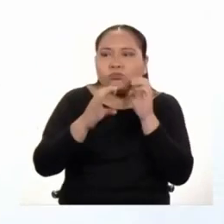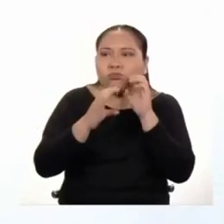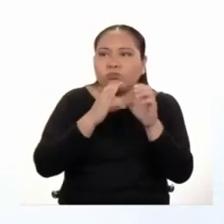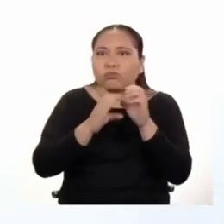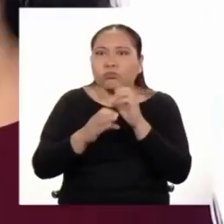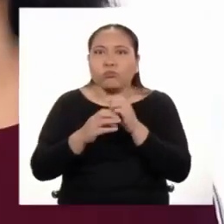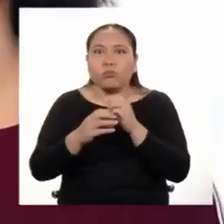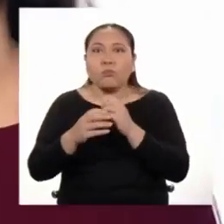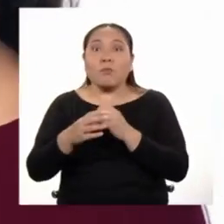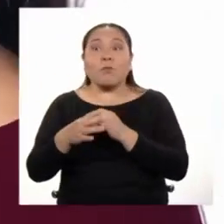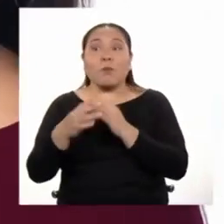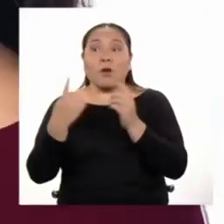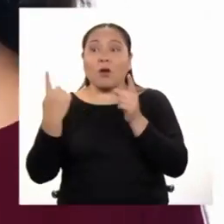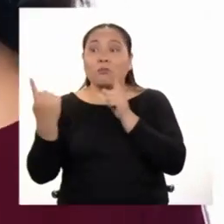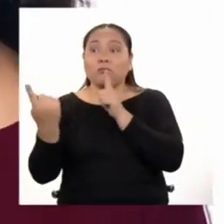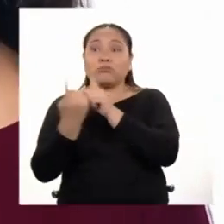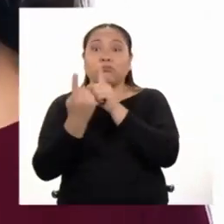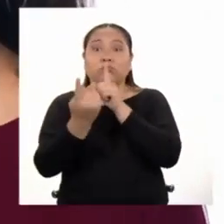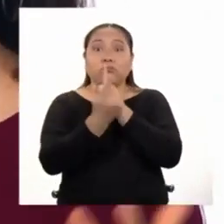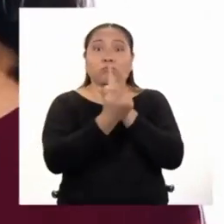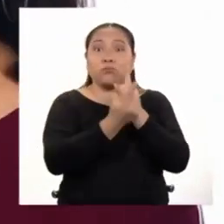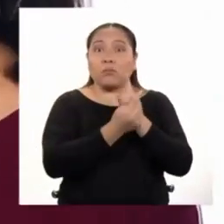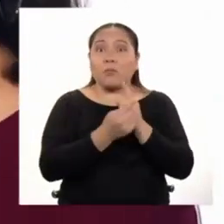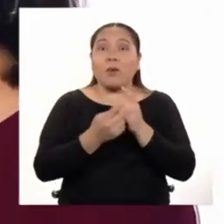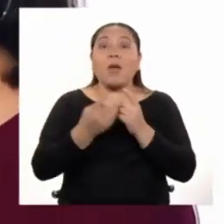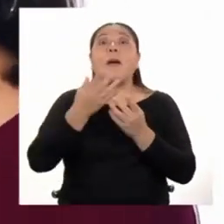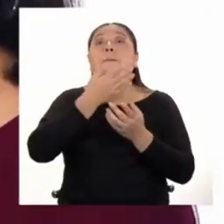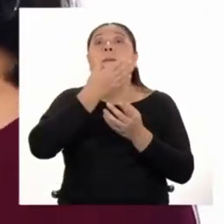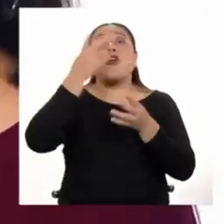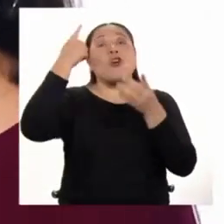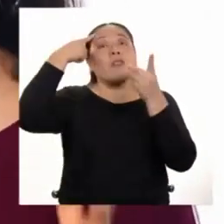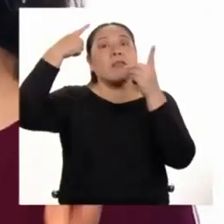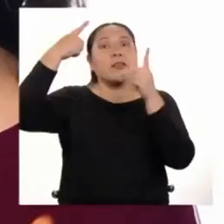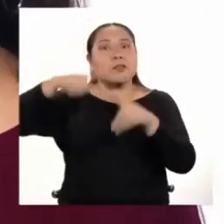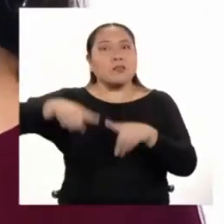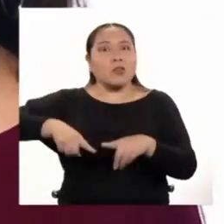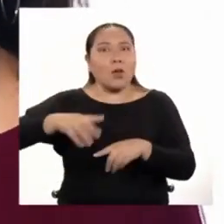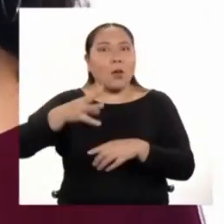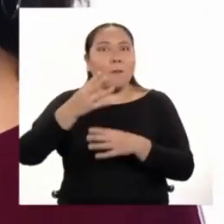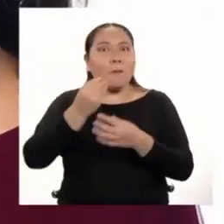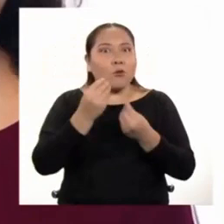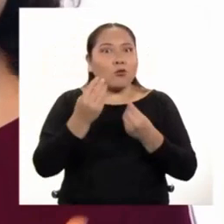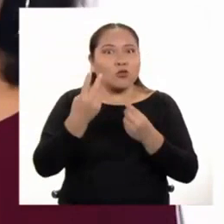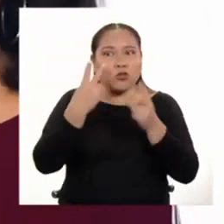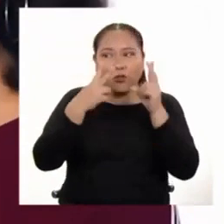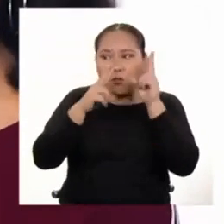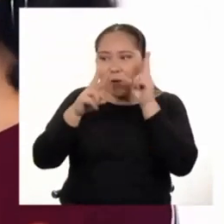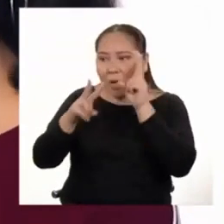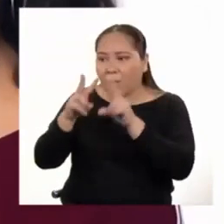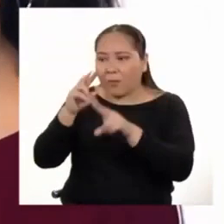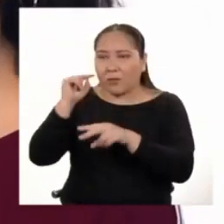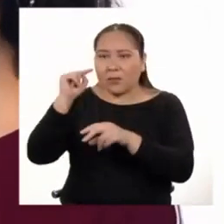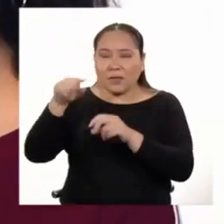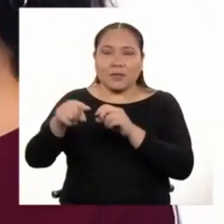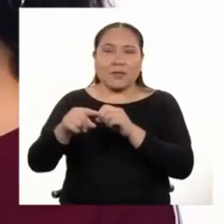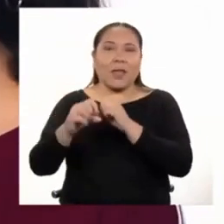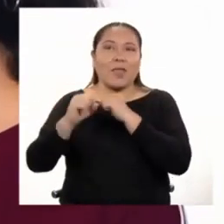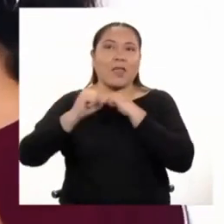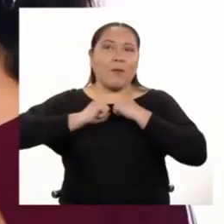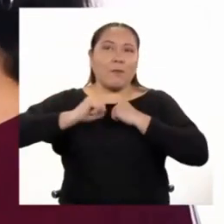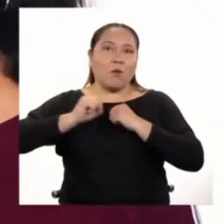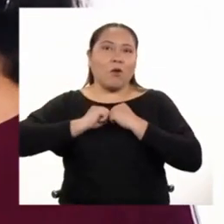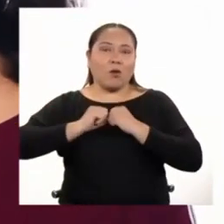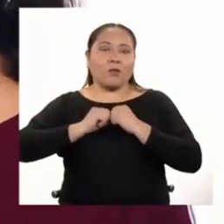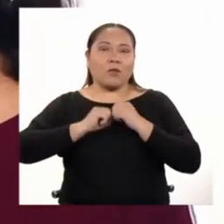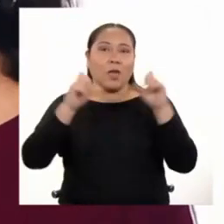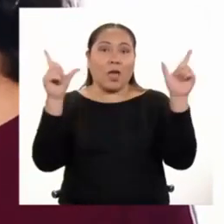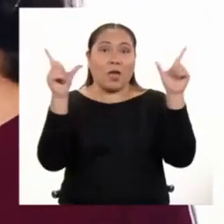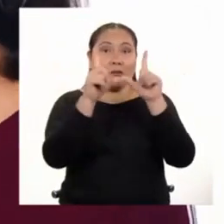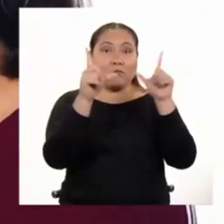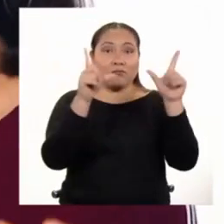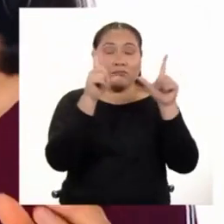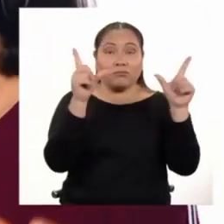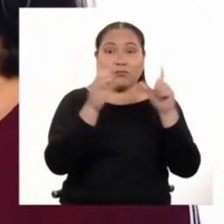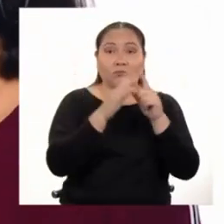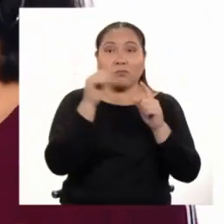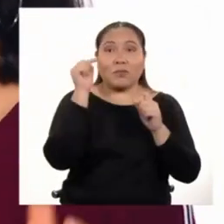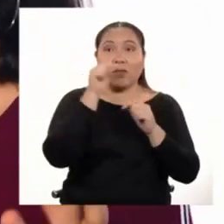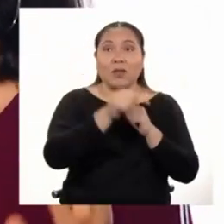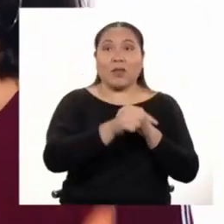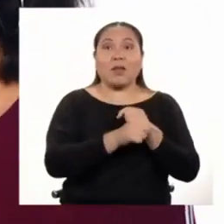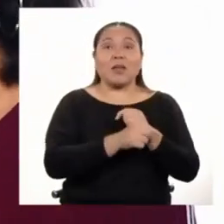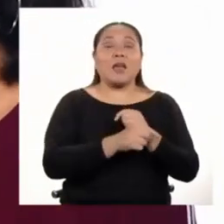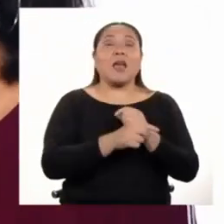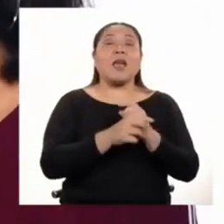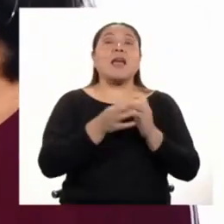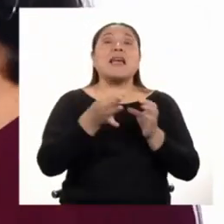decisiones. Además, la mayoría vemos este deporte a través de los medios, los cuales emplean